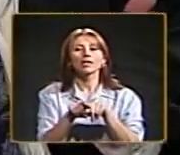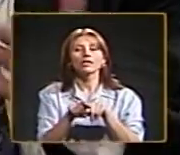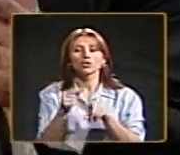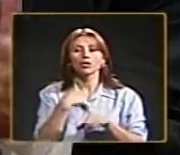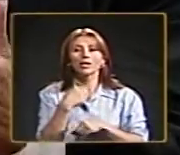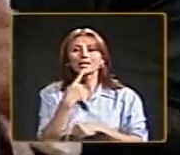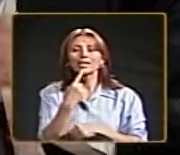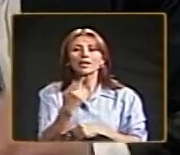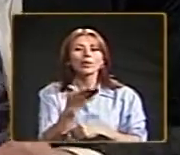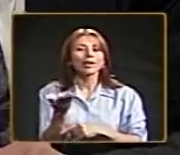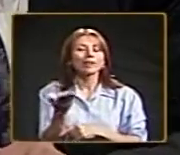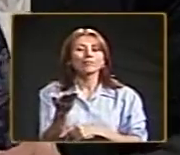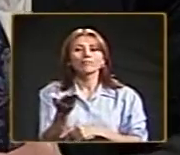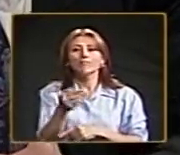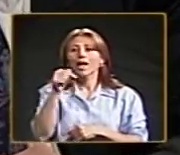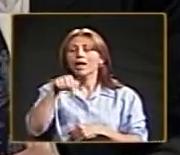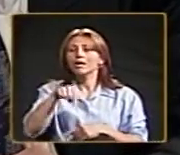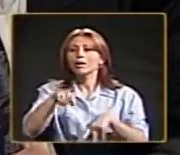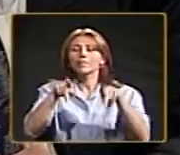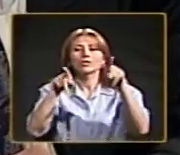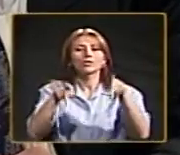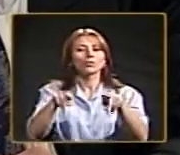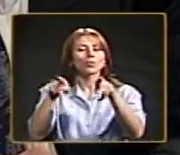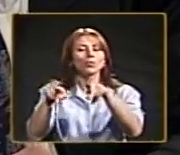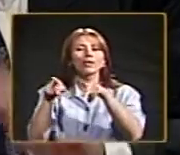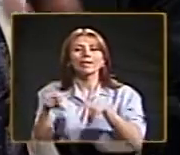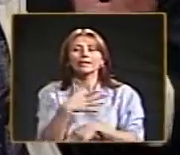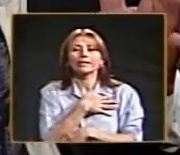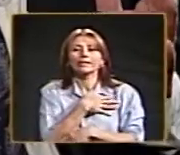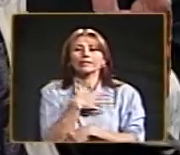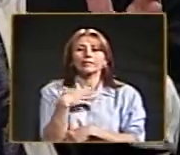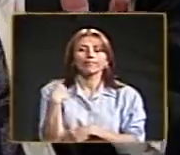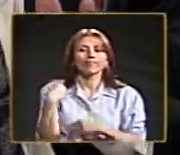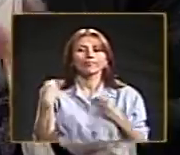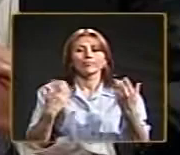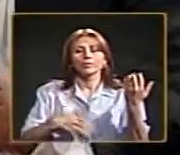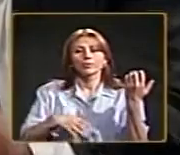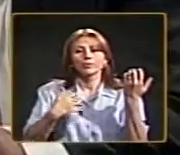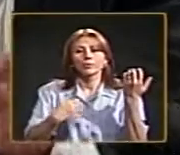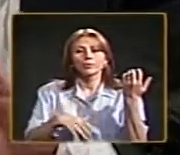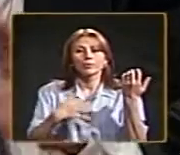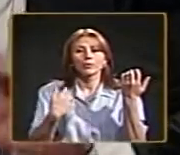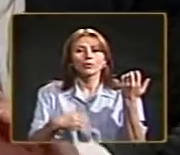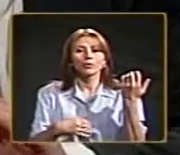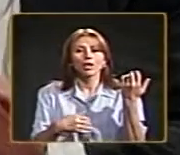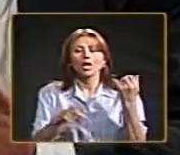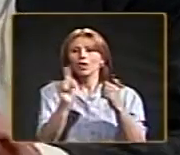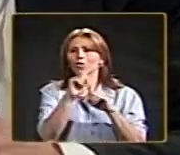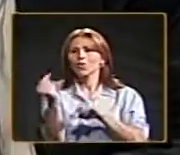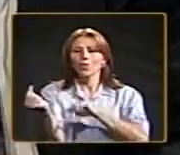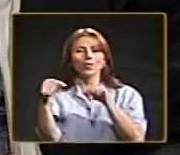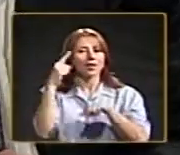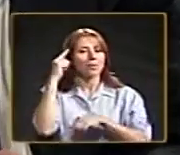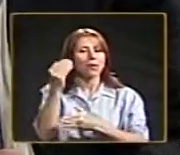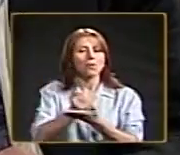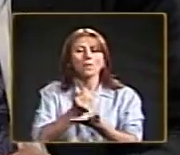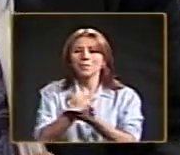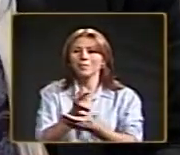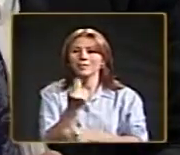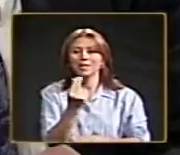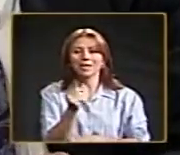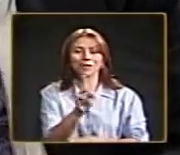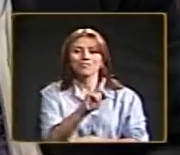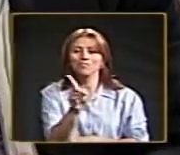que sobre todo eso, un público amante de la guitarra y que por dinero no vienen, eso se lo garantizo.